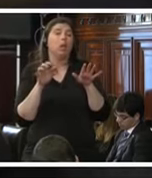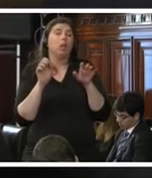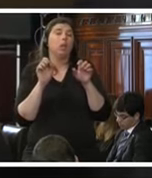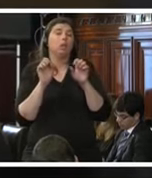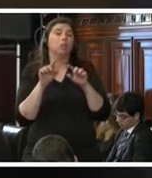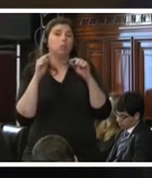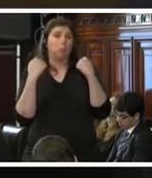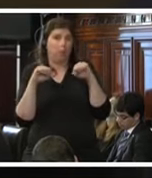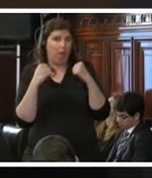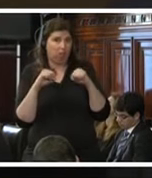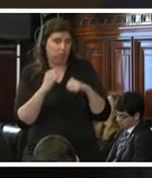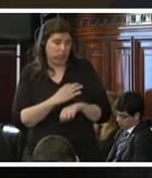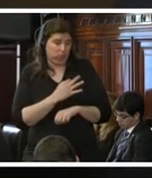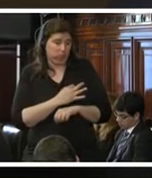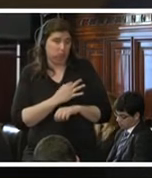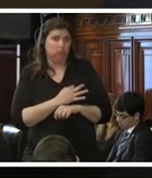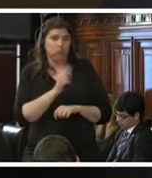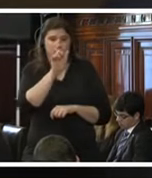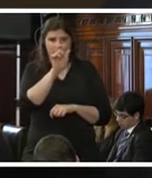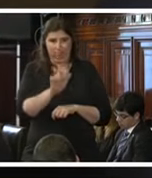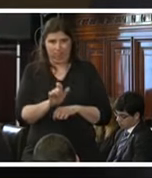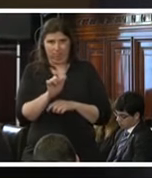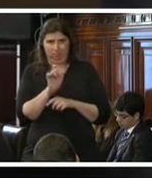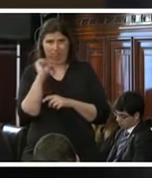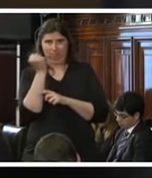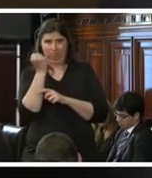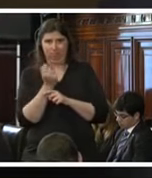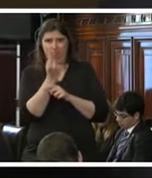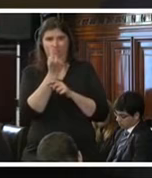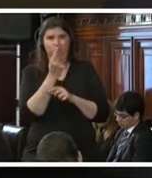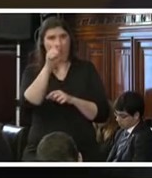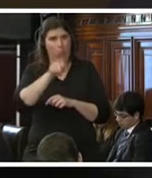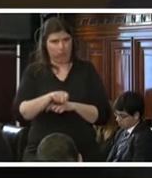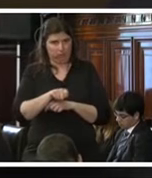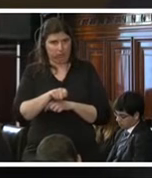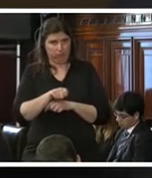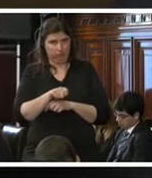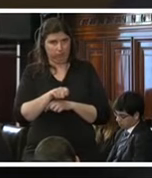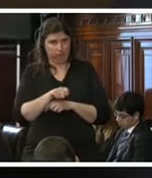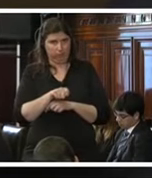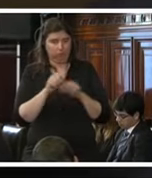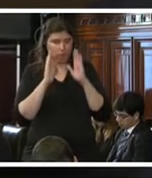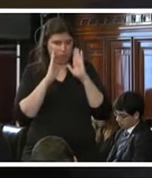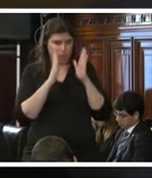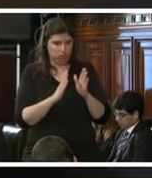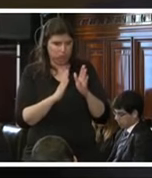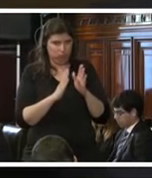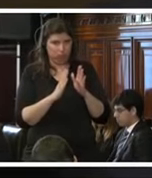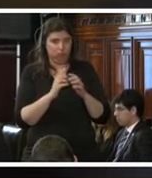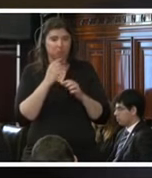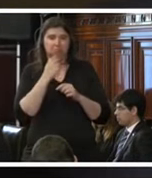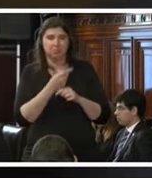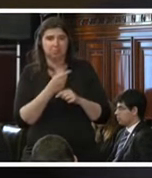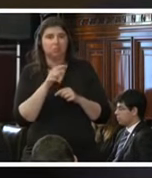juzgamiento, la figura del juez comandante del proceso que instruía el caso hasta para el otorgamiento de